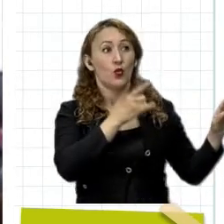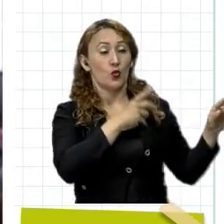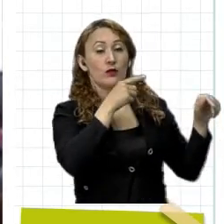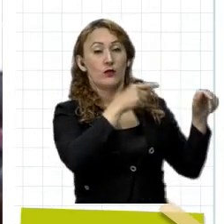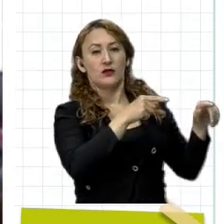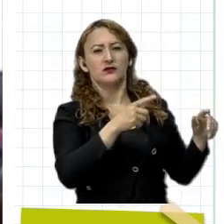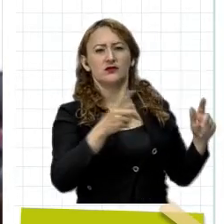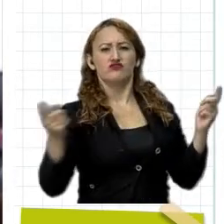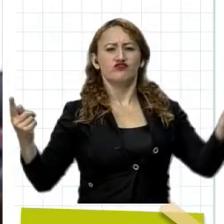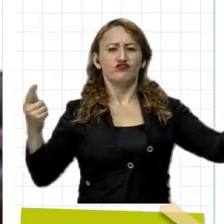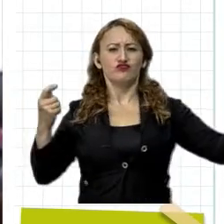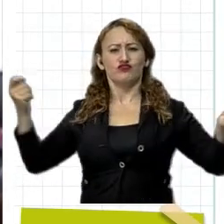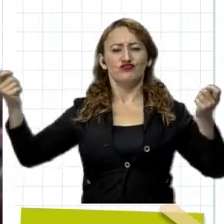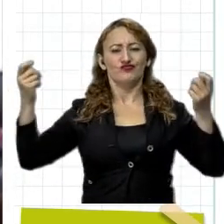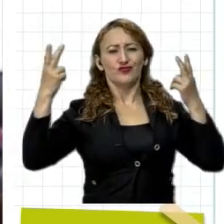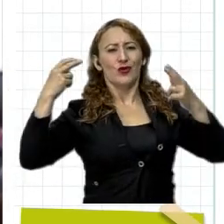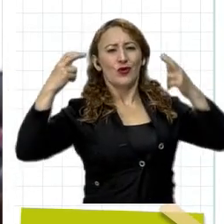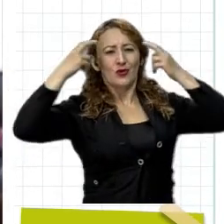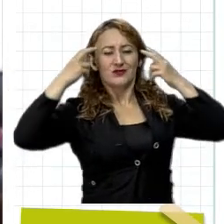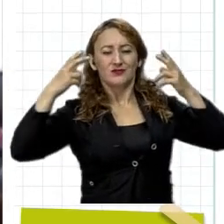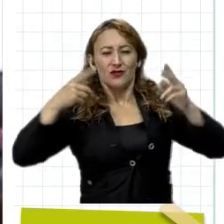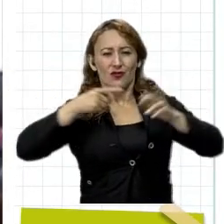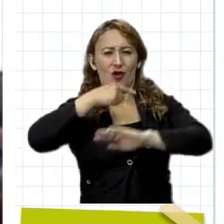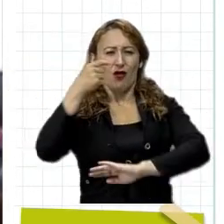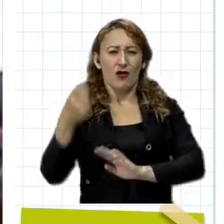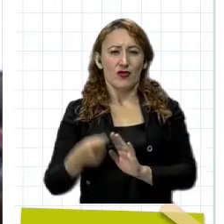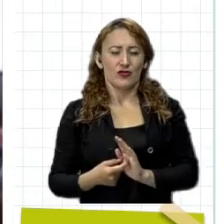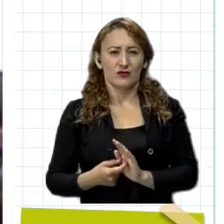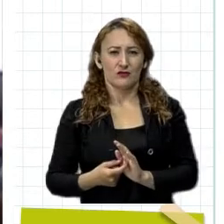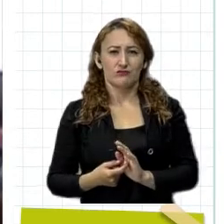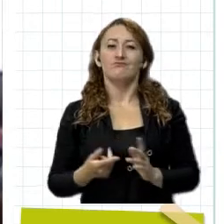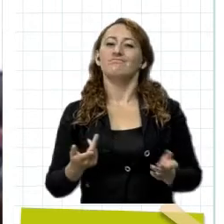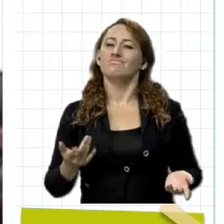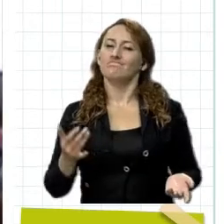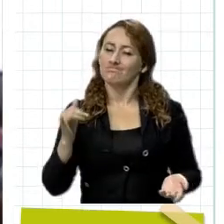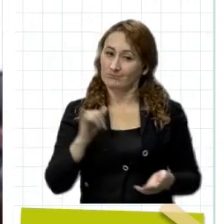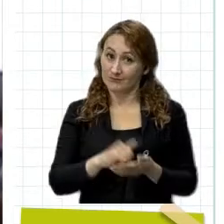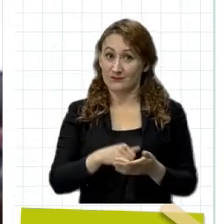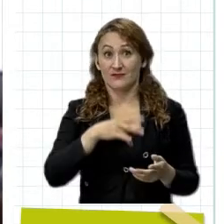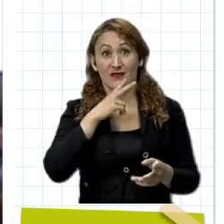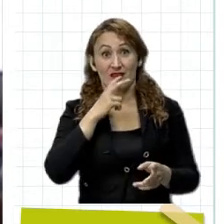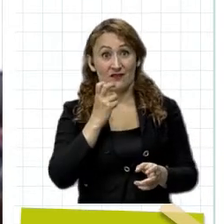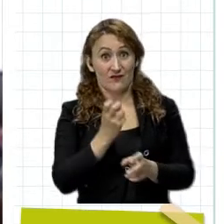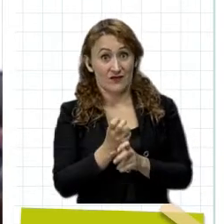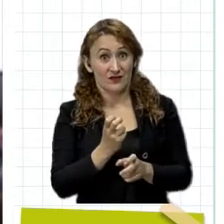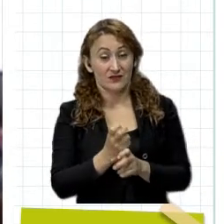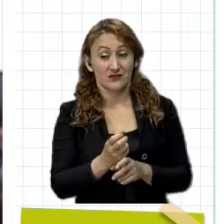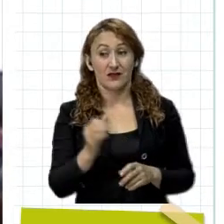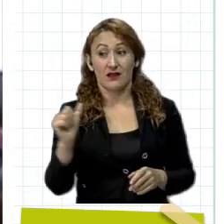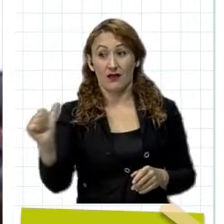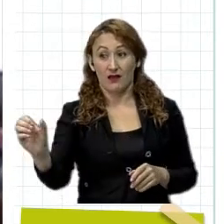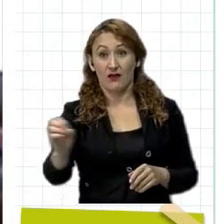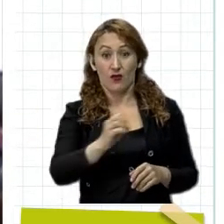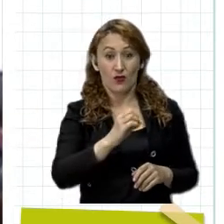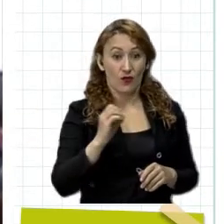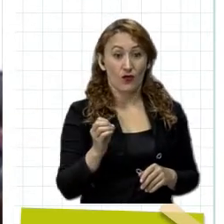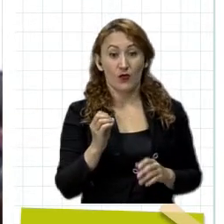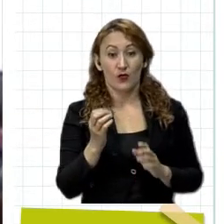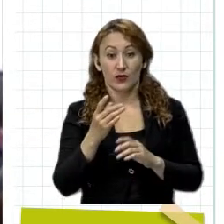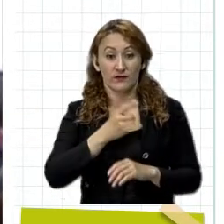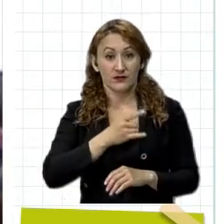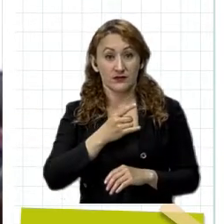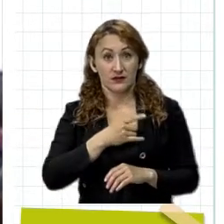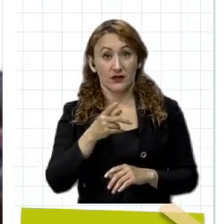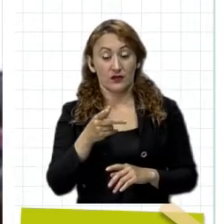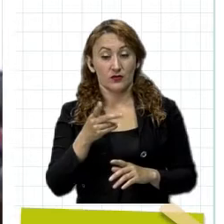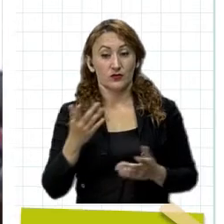monopolio legítimo del conocimiento. Por eso es tan difícil la experiencia de las y los universitarios étnicos